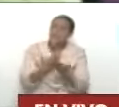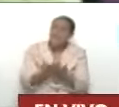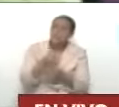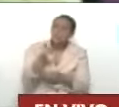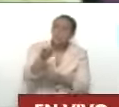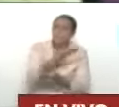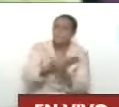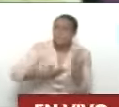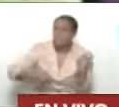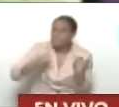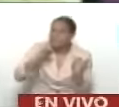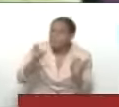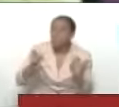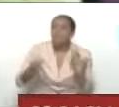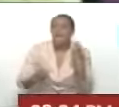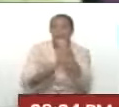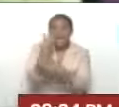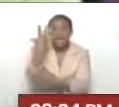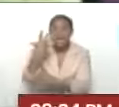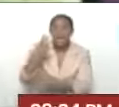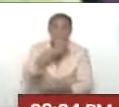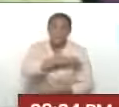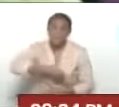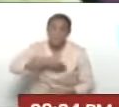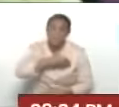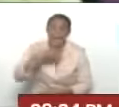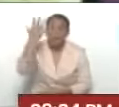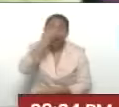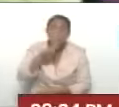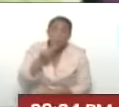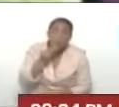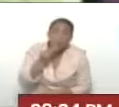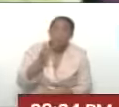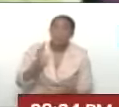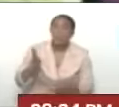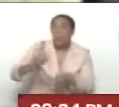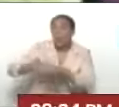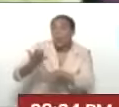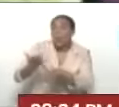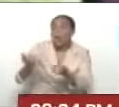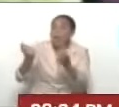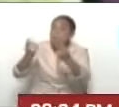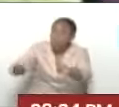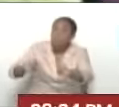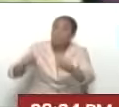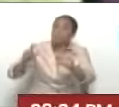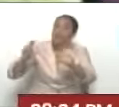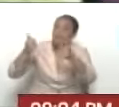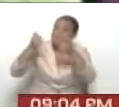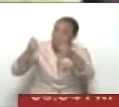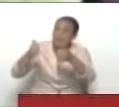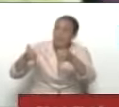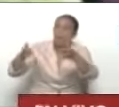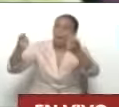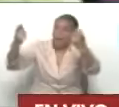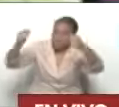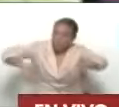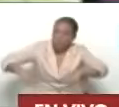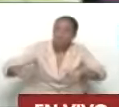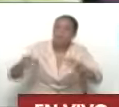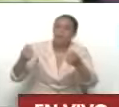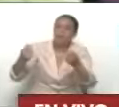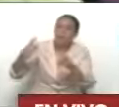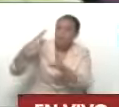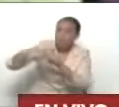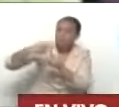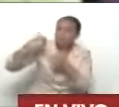usted, presidente, por crear la gran misión Venezuela Joven, por apostar a los jóvenes que sí podemos